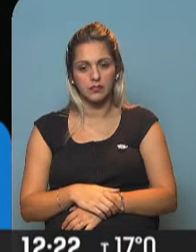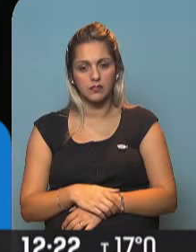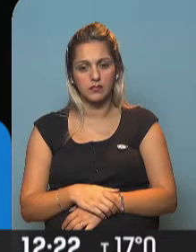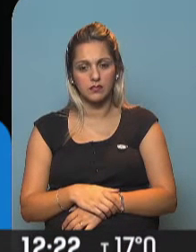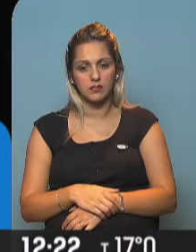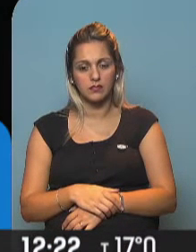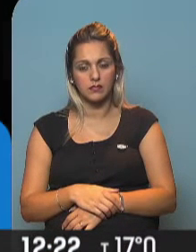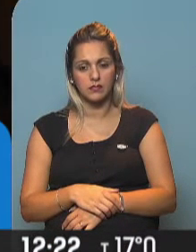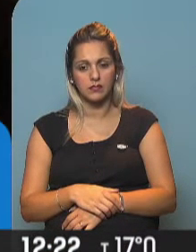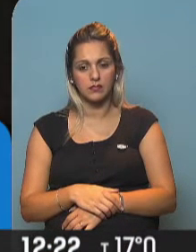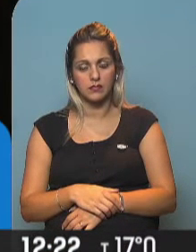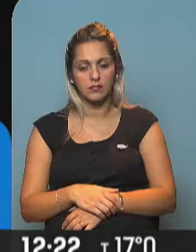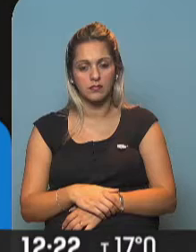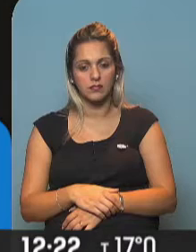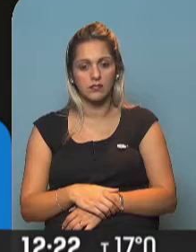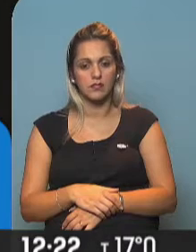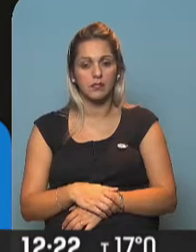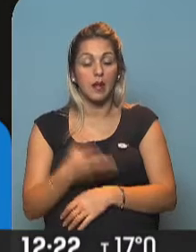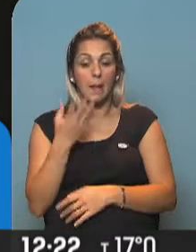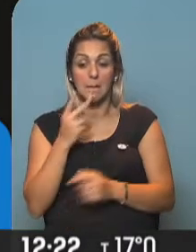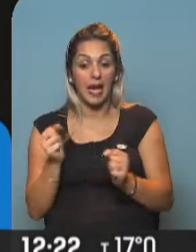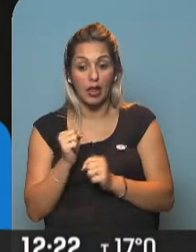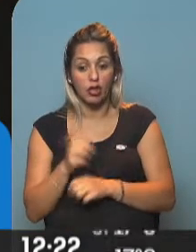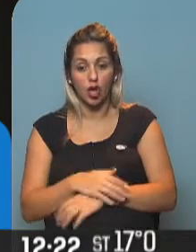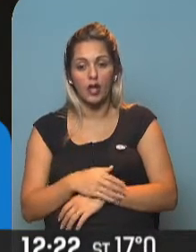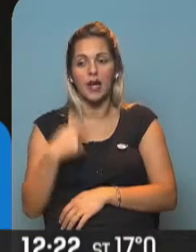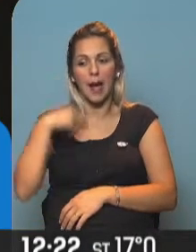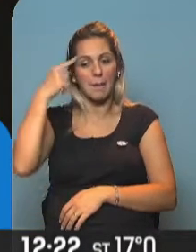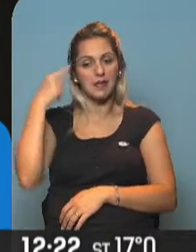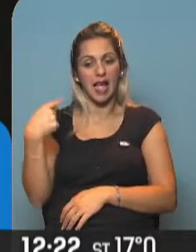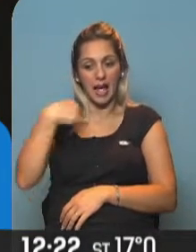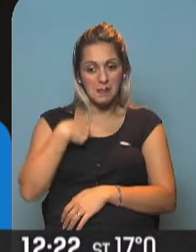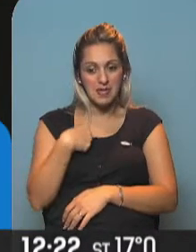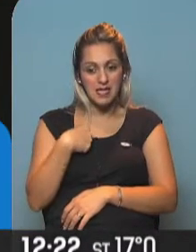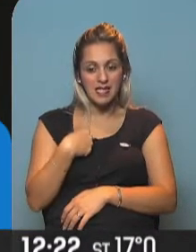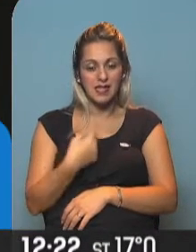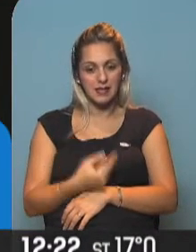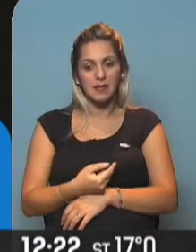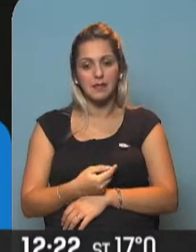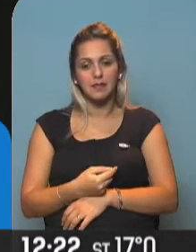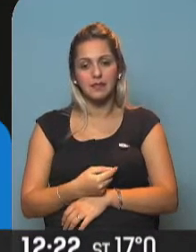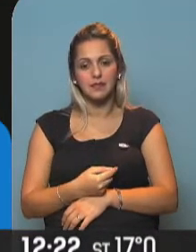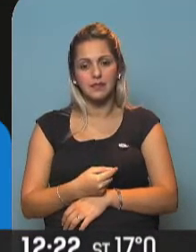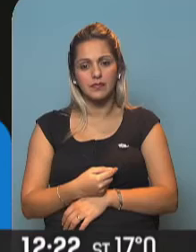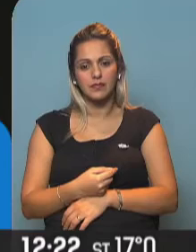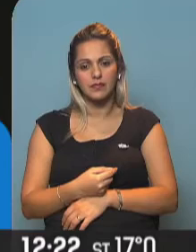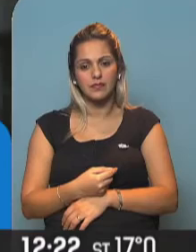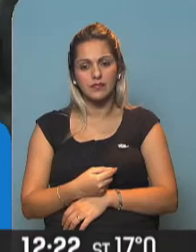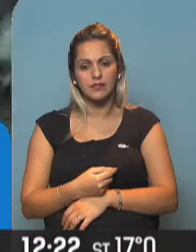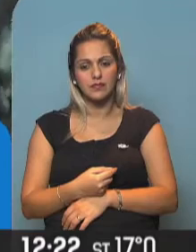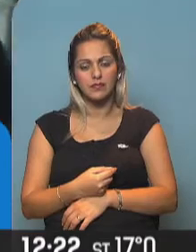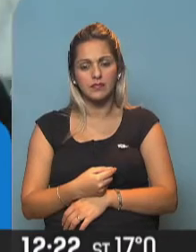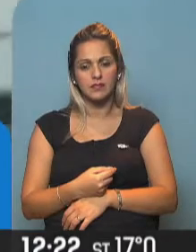conozco. Me encantó que que pensaran en mí para esto. No es lo que generalmente